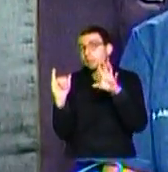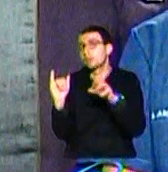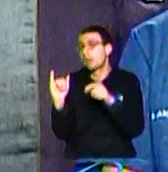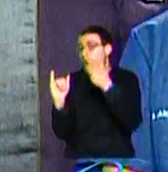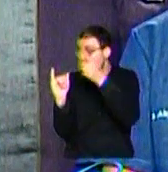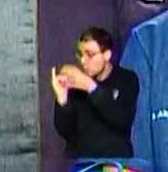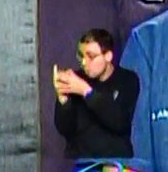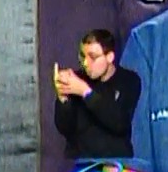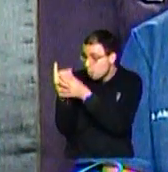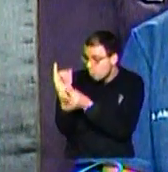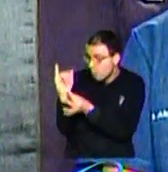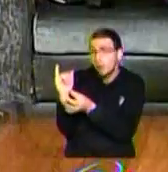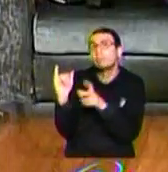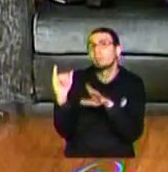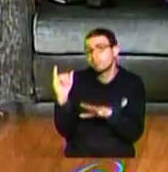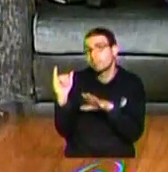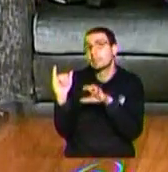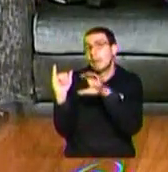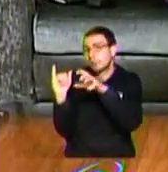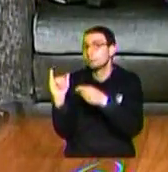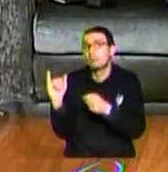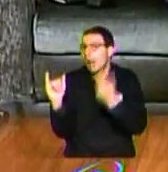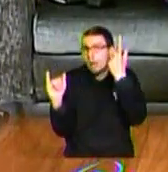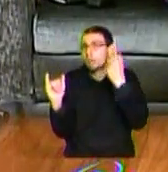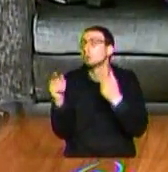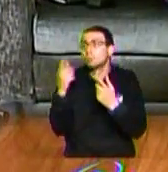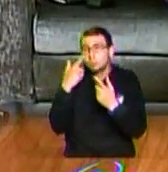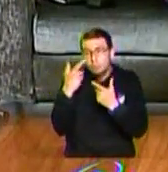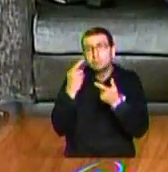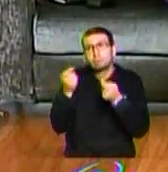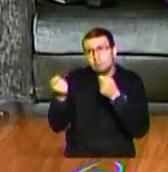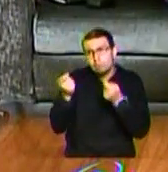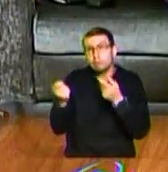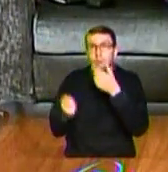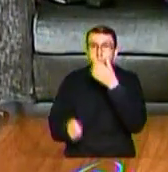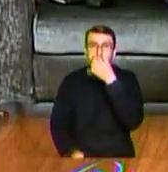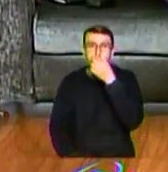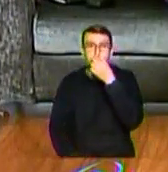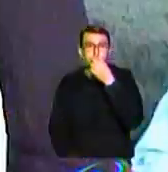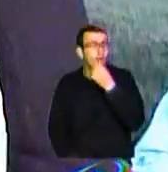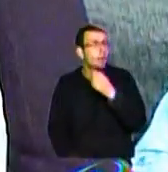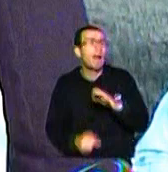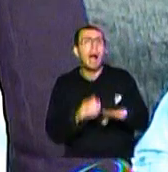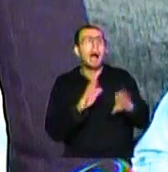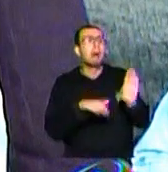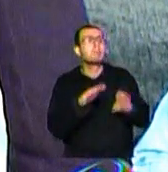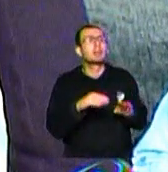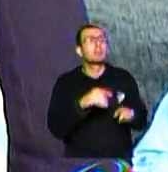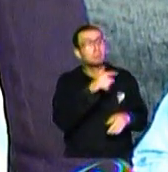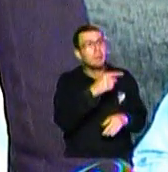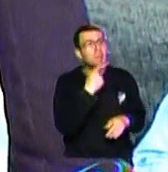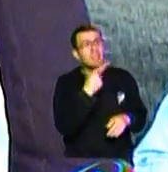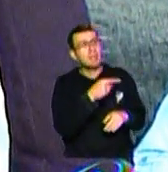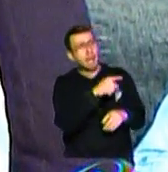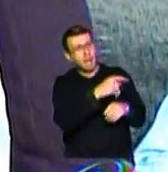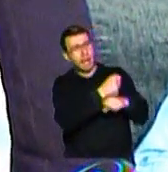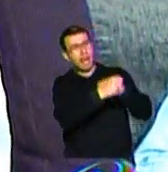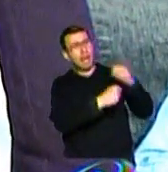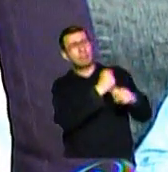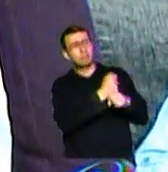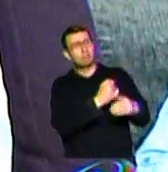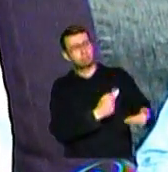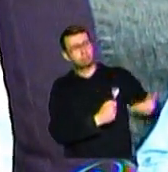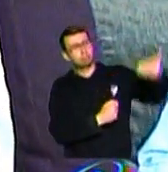endometrio. Y hago esta pregunta porque a muchos de ustedes después de determinada edad les dicen,